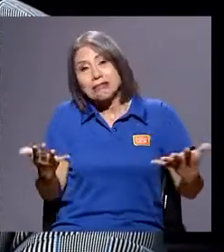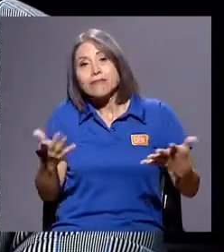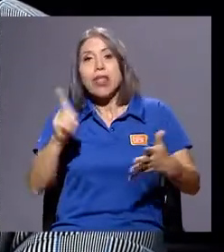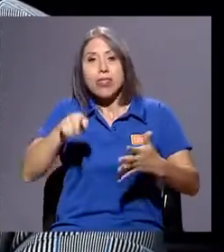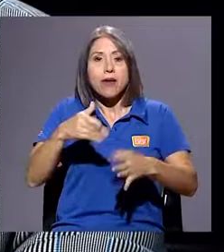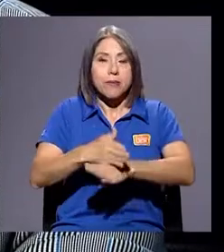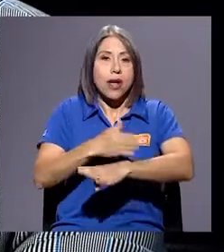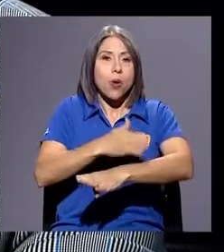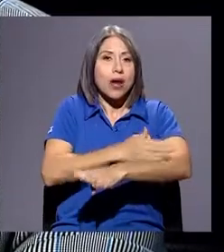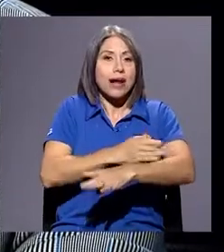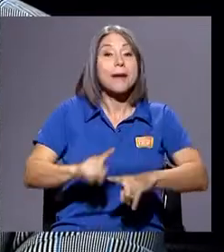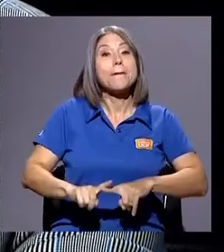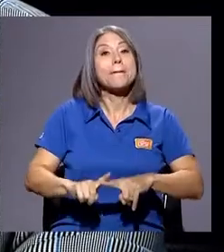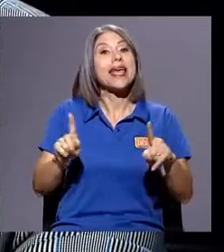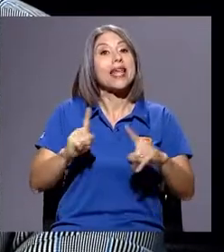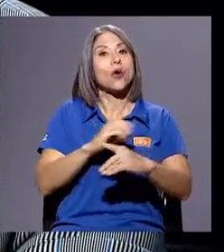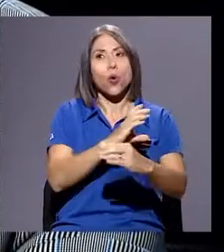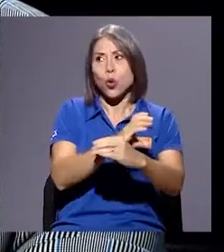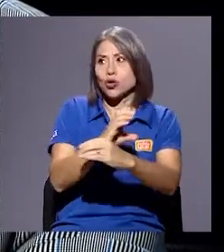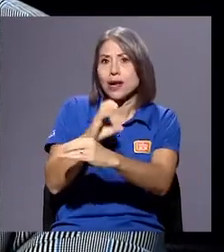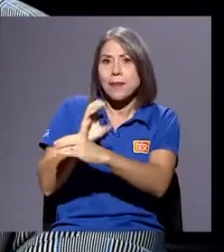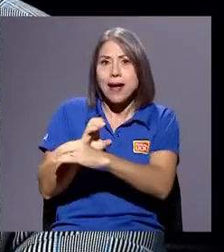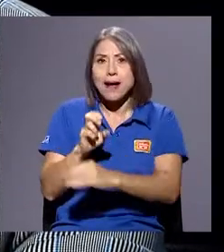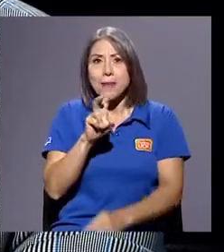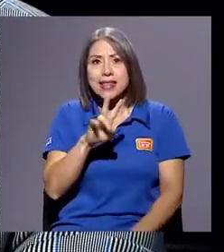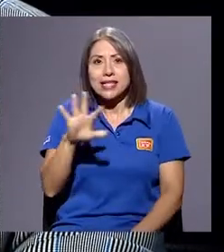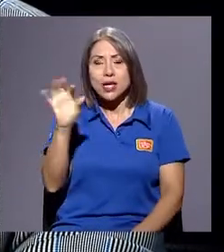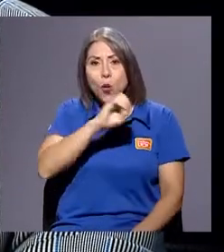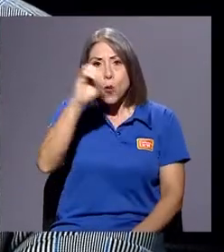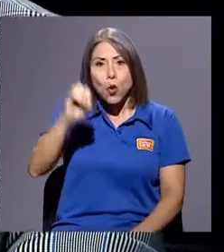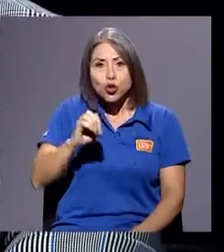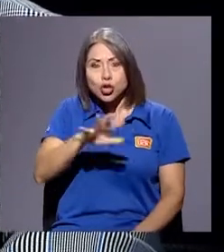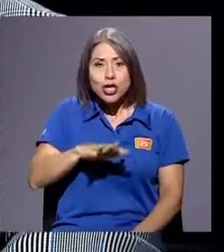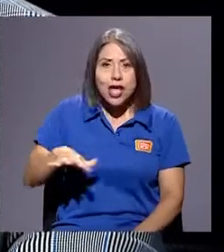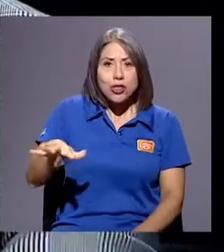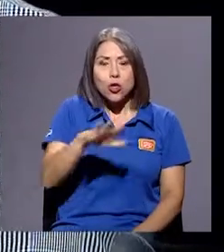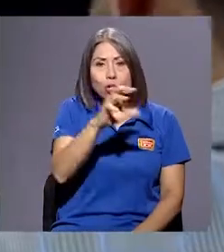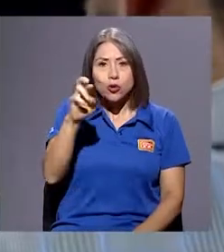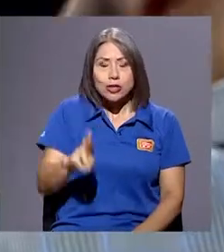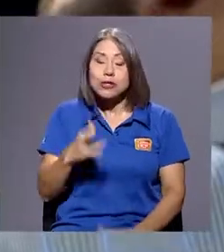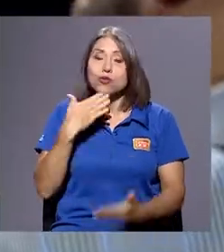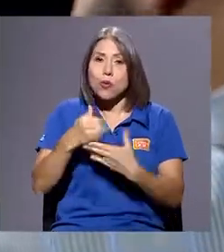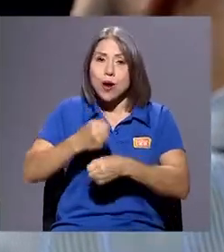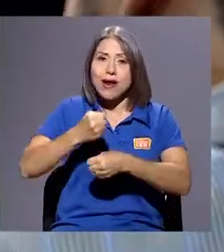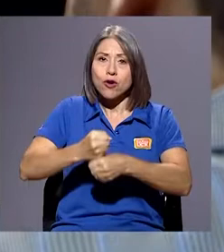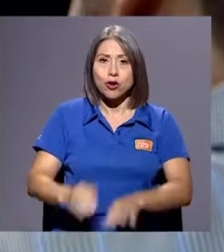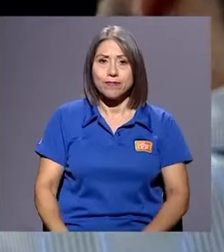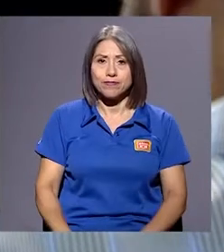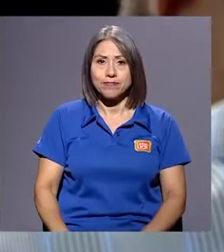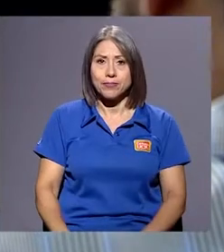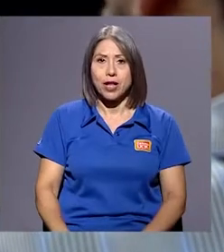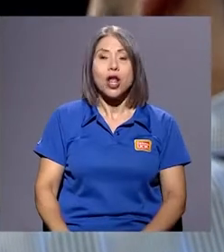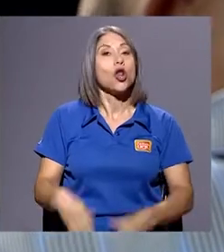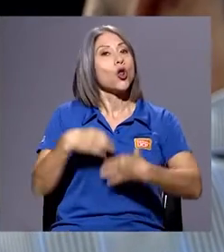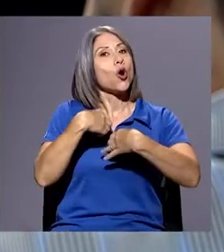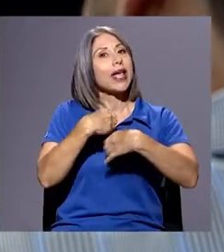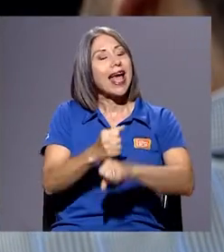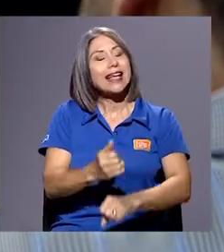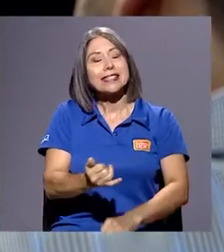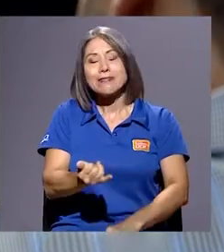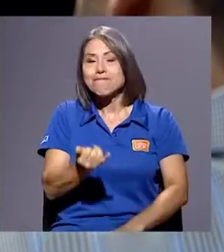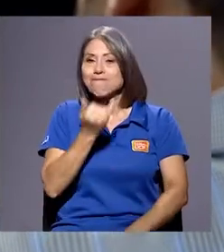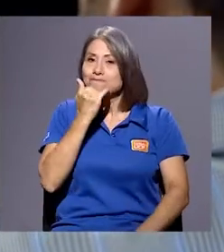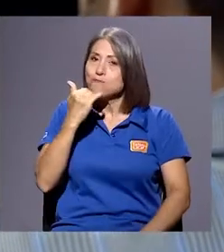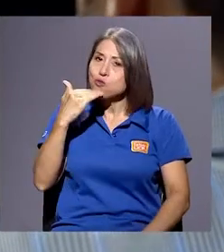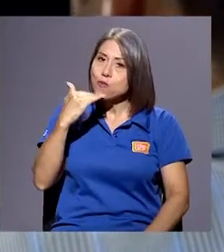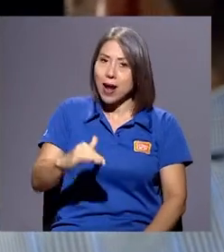ciertamente la labor de conservar el 25% del territorio costarricense creo que es una buena labor. Lo que hace muy mal, y esto